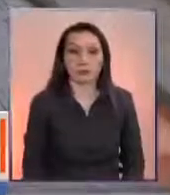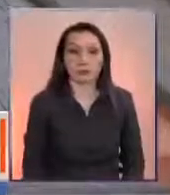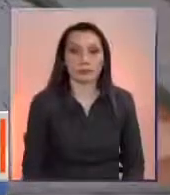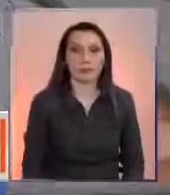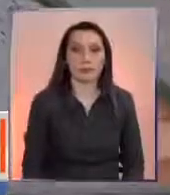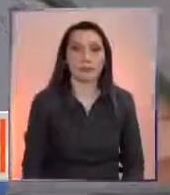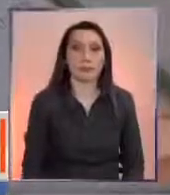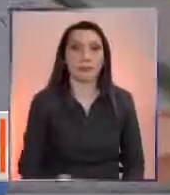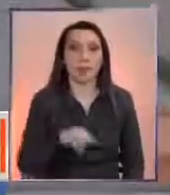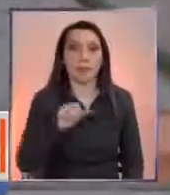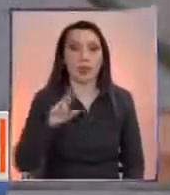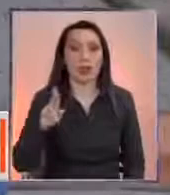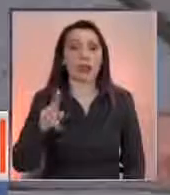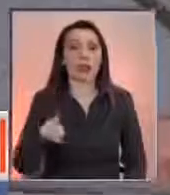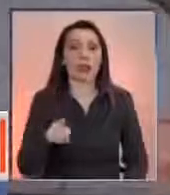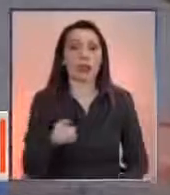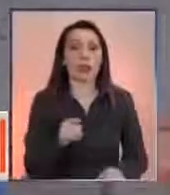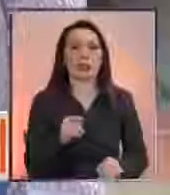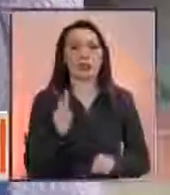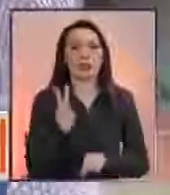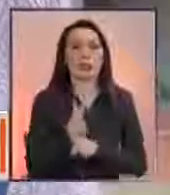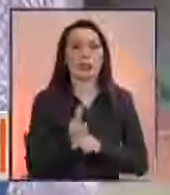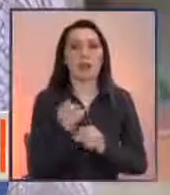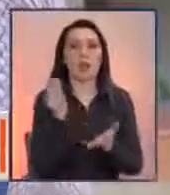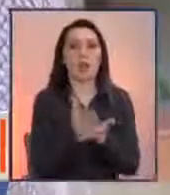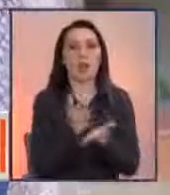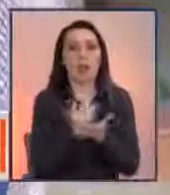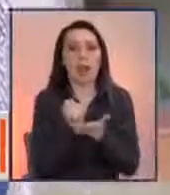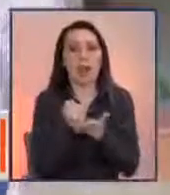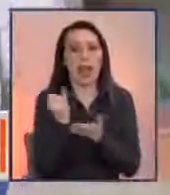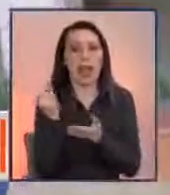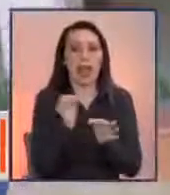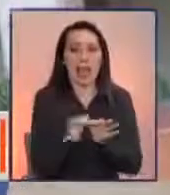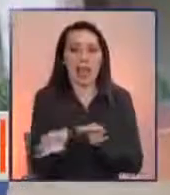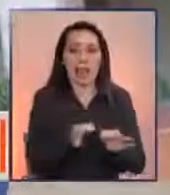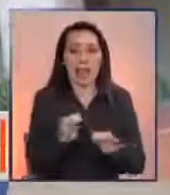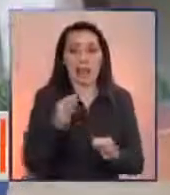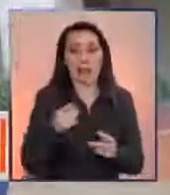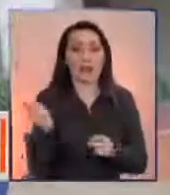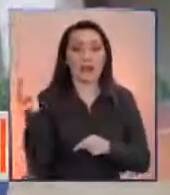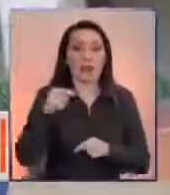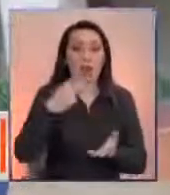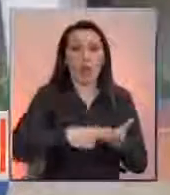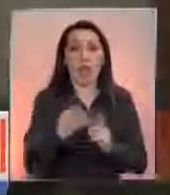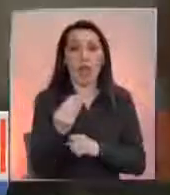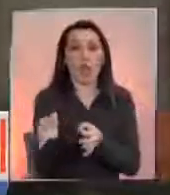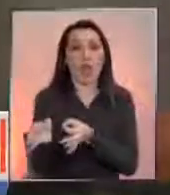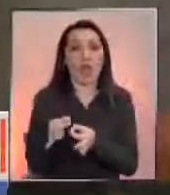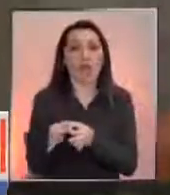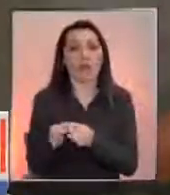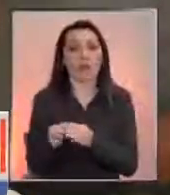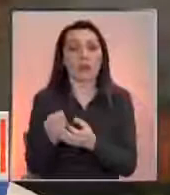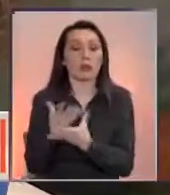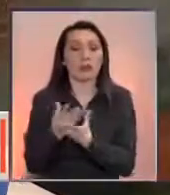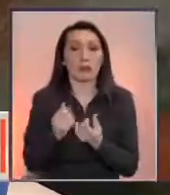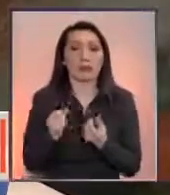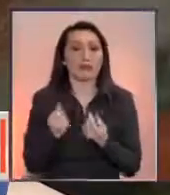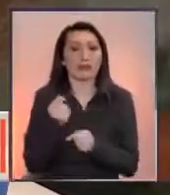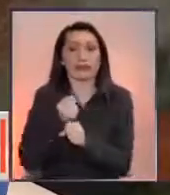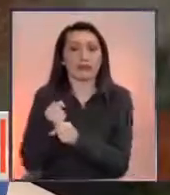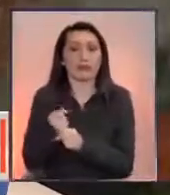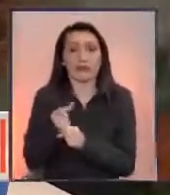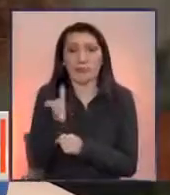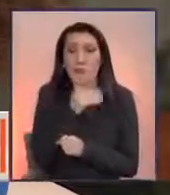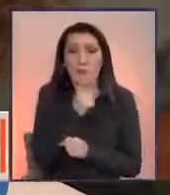Mar es académica en la Escuela de Ingeniería de la Universidad Católica. Llegó en 2014 junto a su novio, escapando de las escasas oportunidades